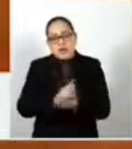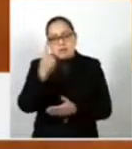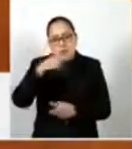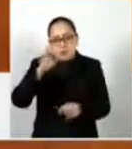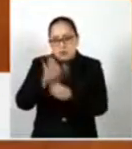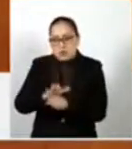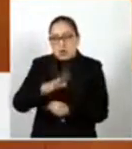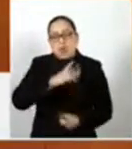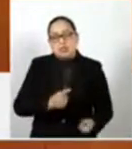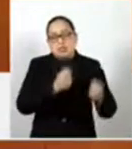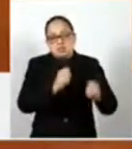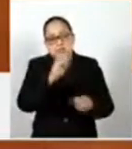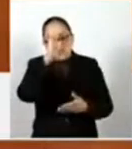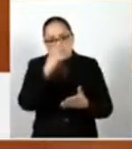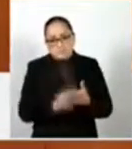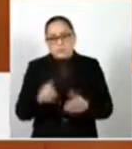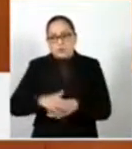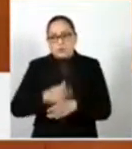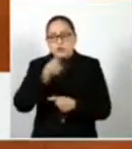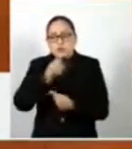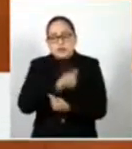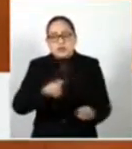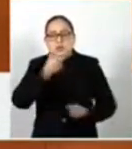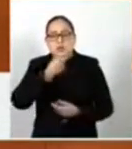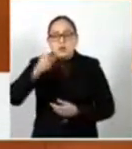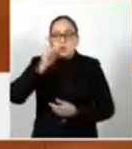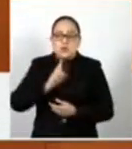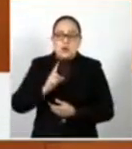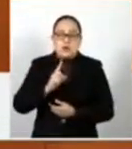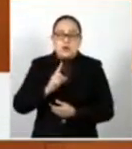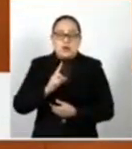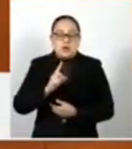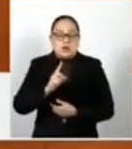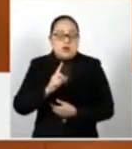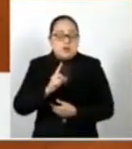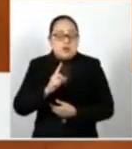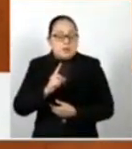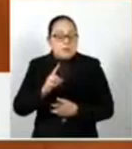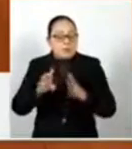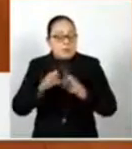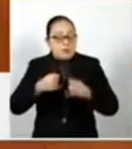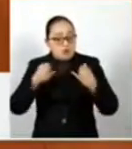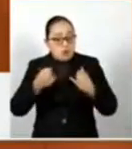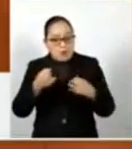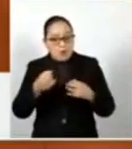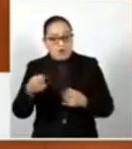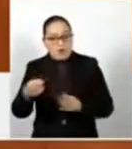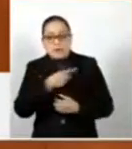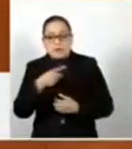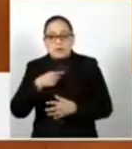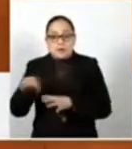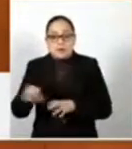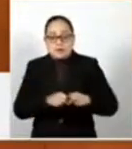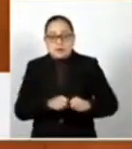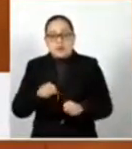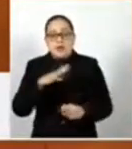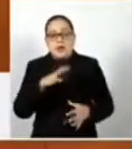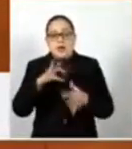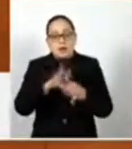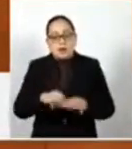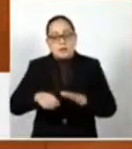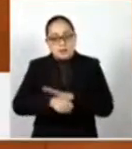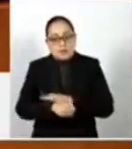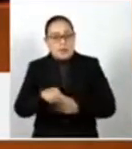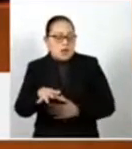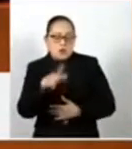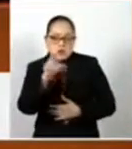los protege, ya que ninguna niña o niño acompañado o no acompañado debe de ser detenido en estaciones migratorias.